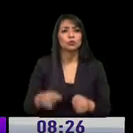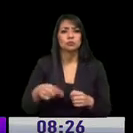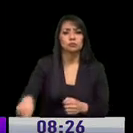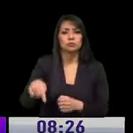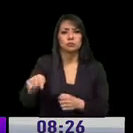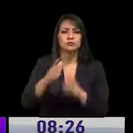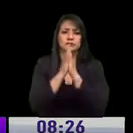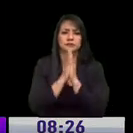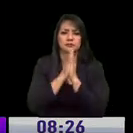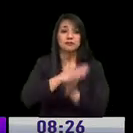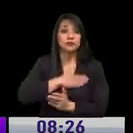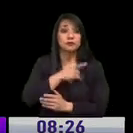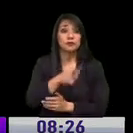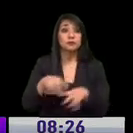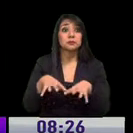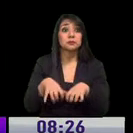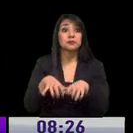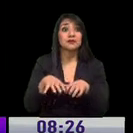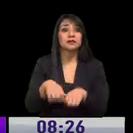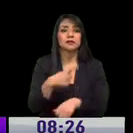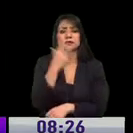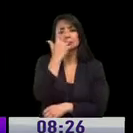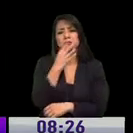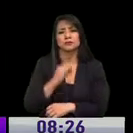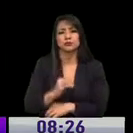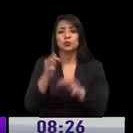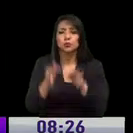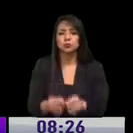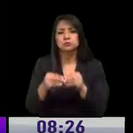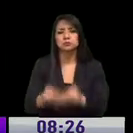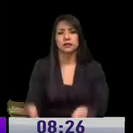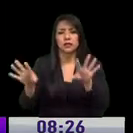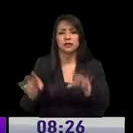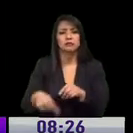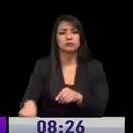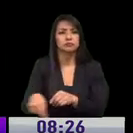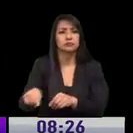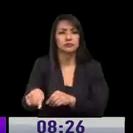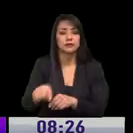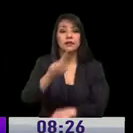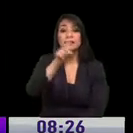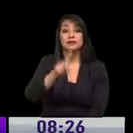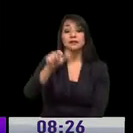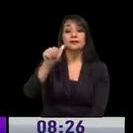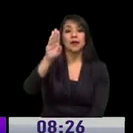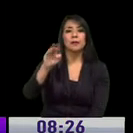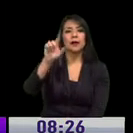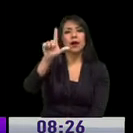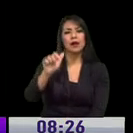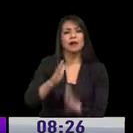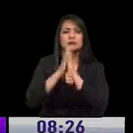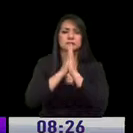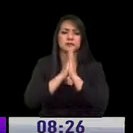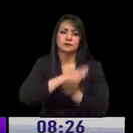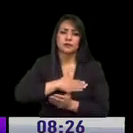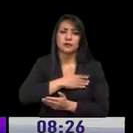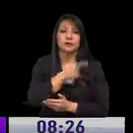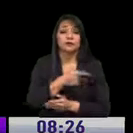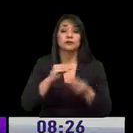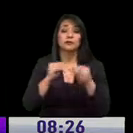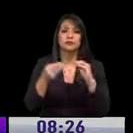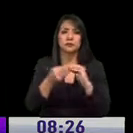está. Mira, es una preciosura. Eso, sector de Zavala. Por favor. Este es el